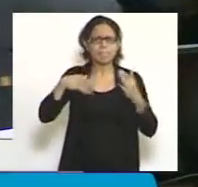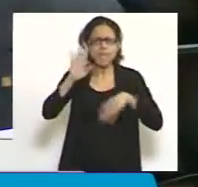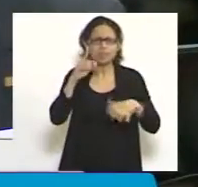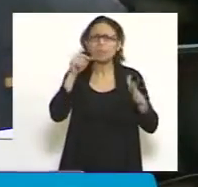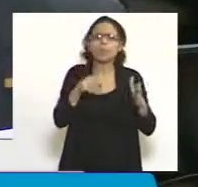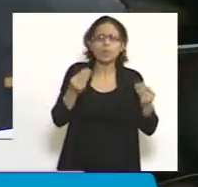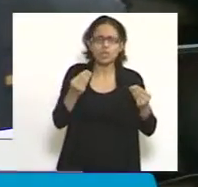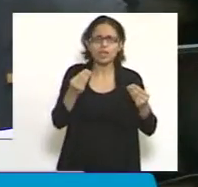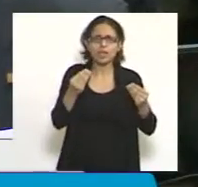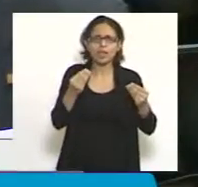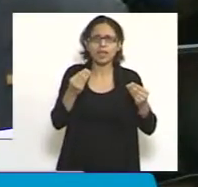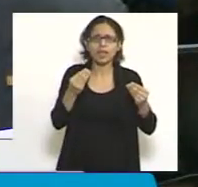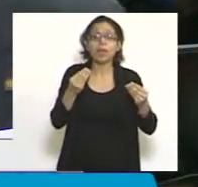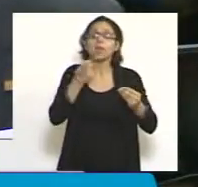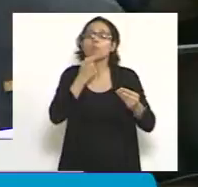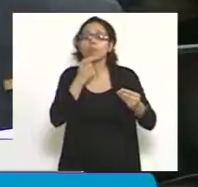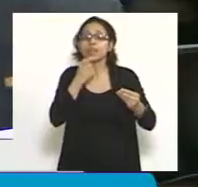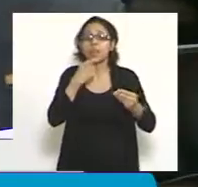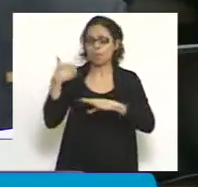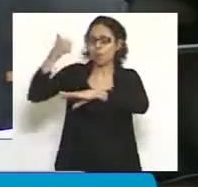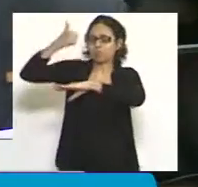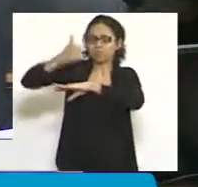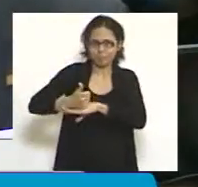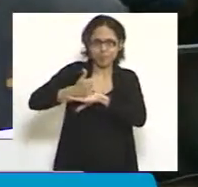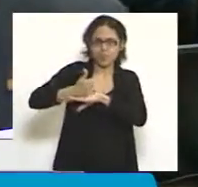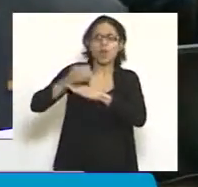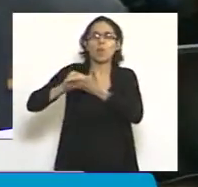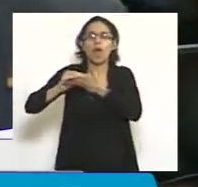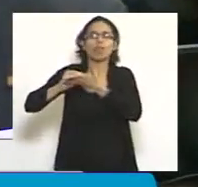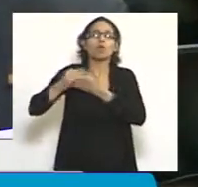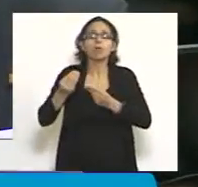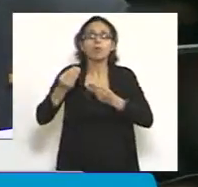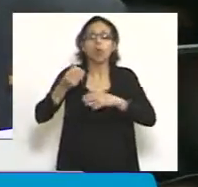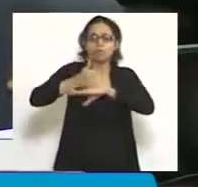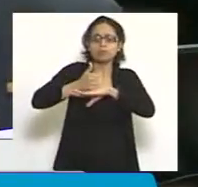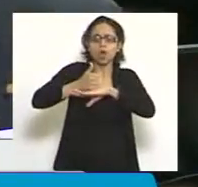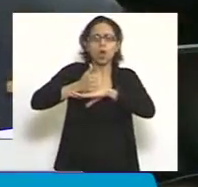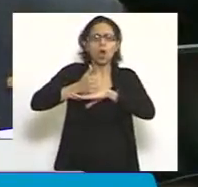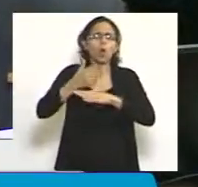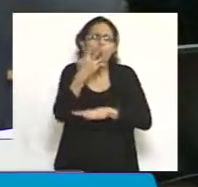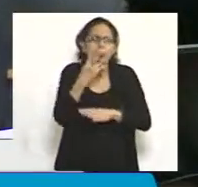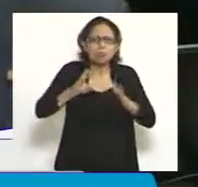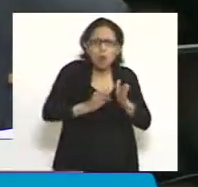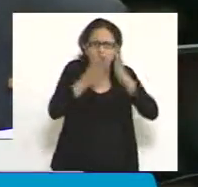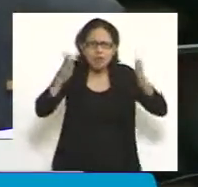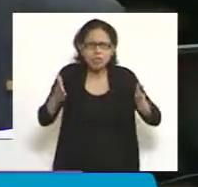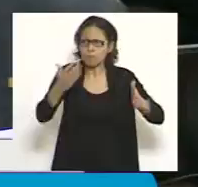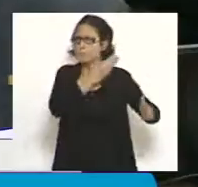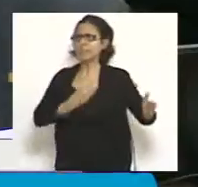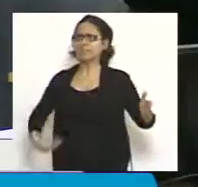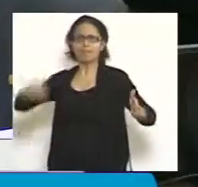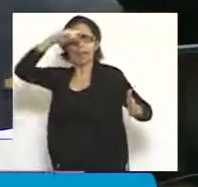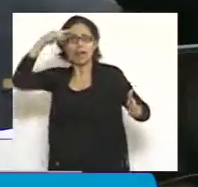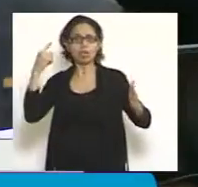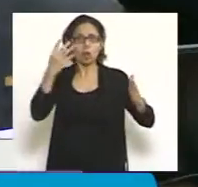cuenta que el mandato de un consejero en el Consejo de la Magistratura dura 4 años. un presidente de la Nación dura 4 años. ¿Por